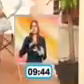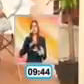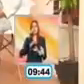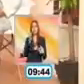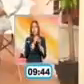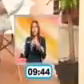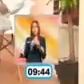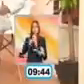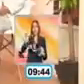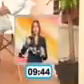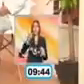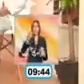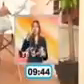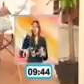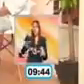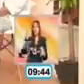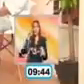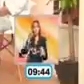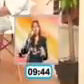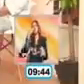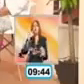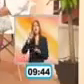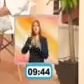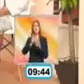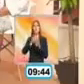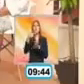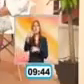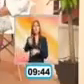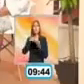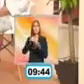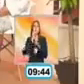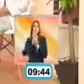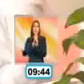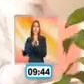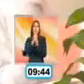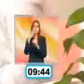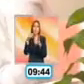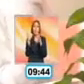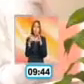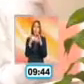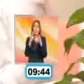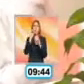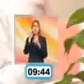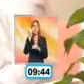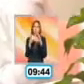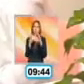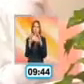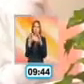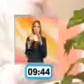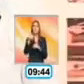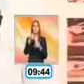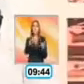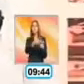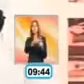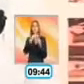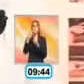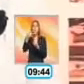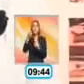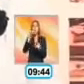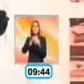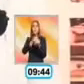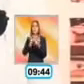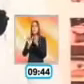tan fácil. Para que las cuentas se hackeen en números o en proporción muy grande, se necesitan herramientas con mucho potencial, que ya alguna